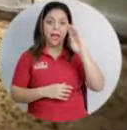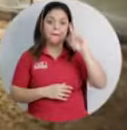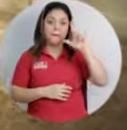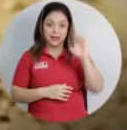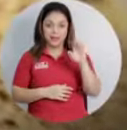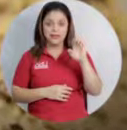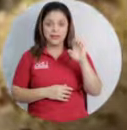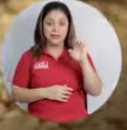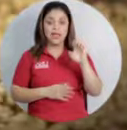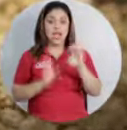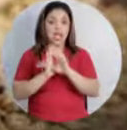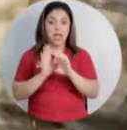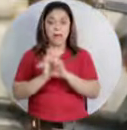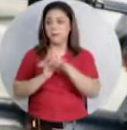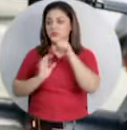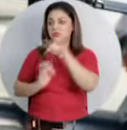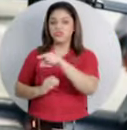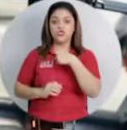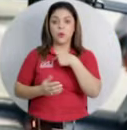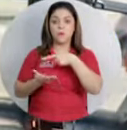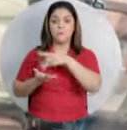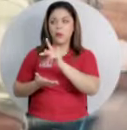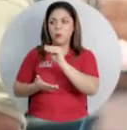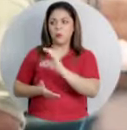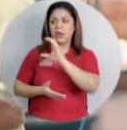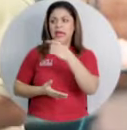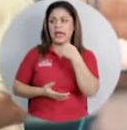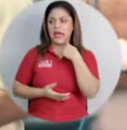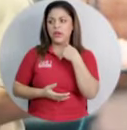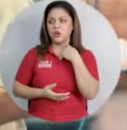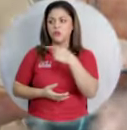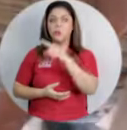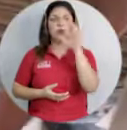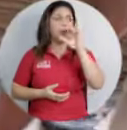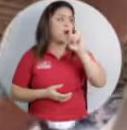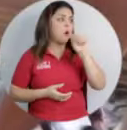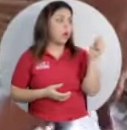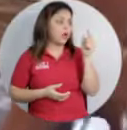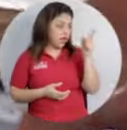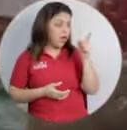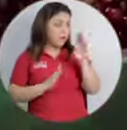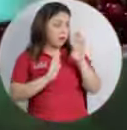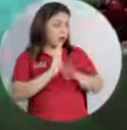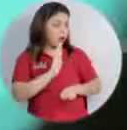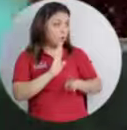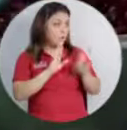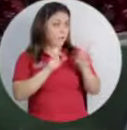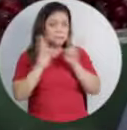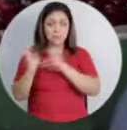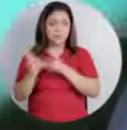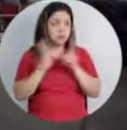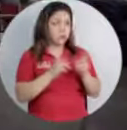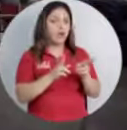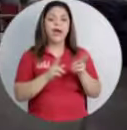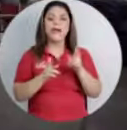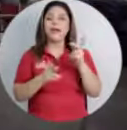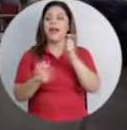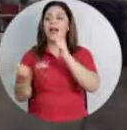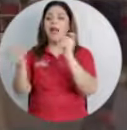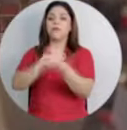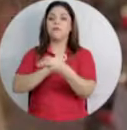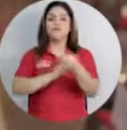y simplemente corte ese contrato y vayas a otra cablera, empieza pagando un precio menor, aunque vaya subiendo en el tiempo,